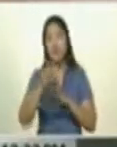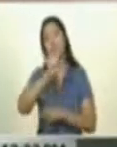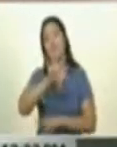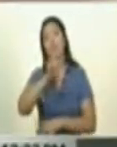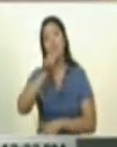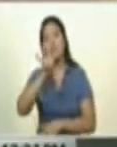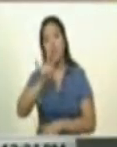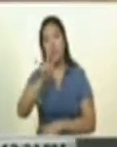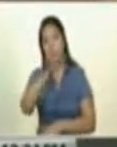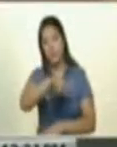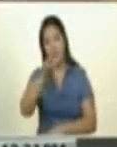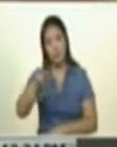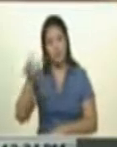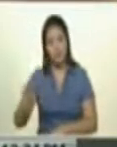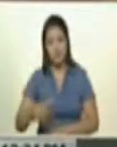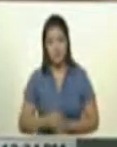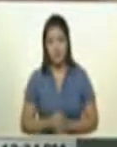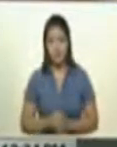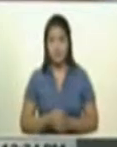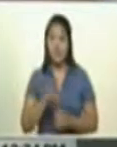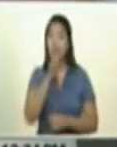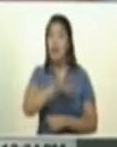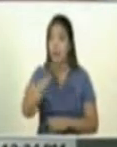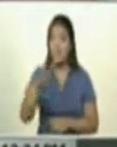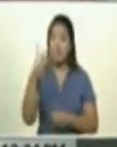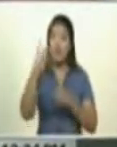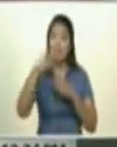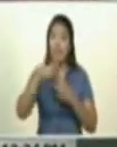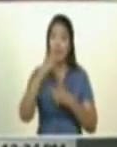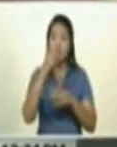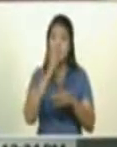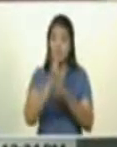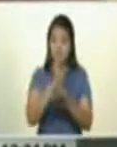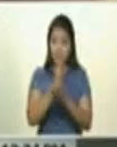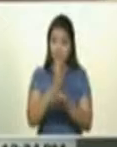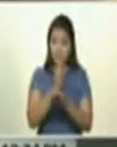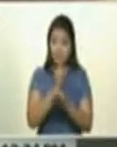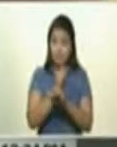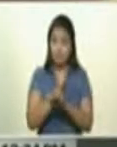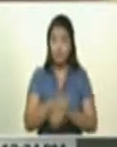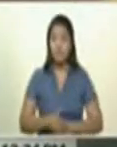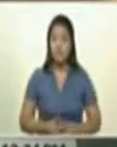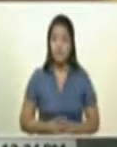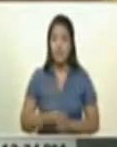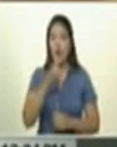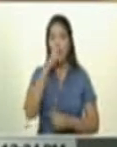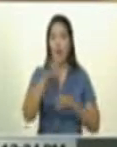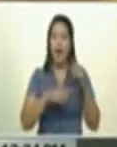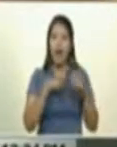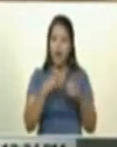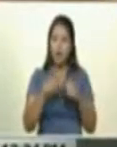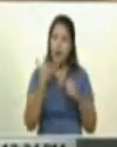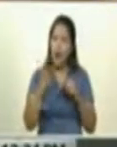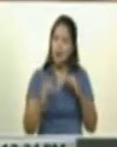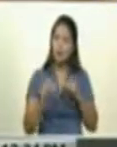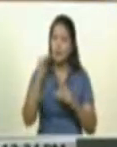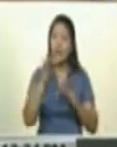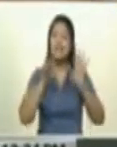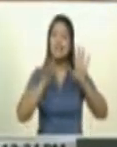7.808.524 usuarios. El número de usuarios que utilizan datos de Internet en teléfonos móviles en tan solo un año ha tenido un aumento